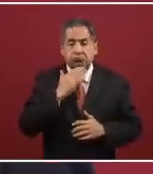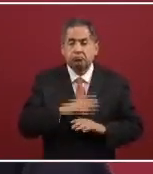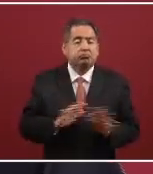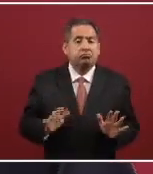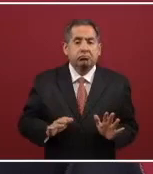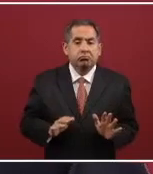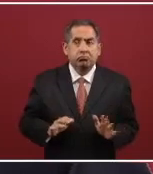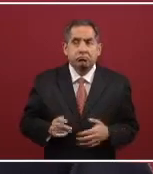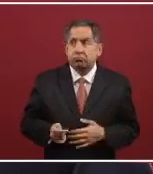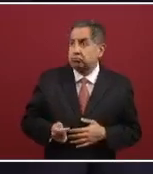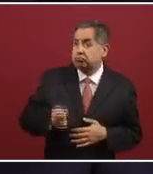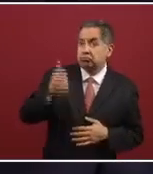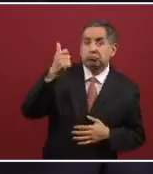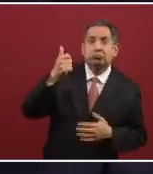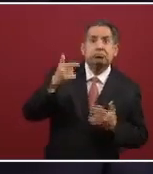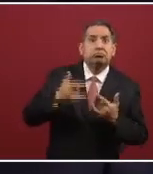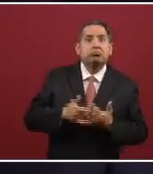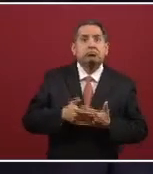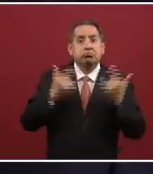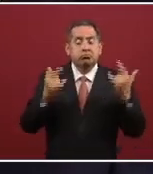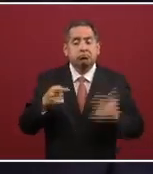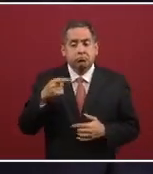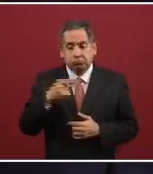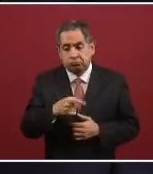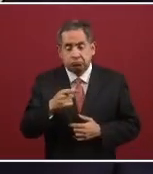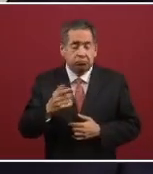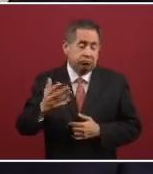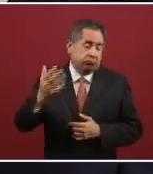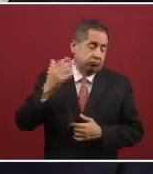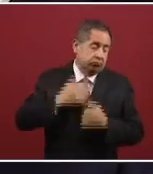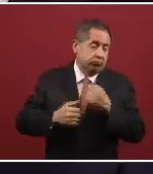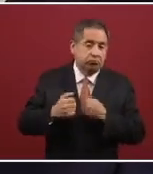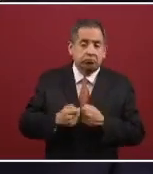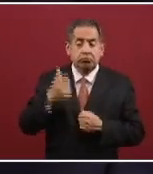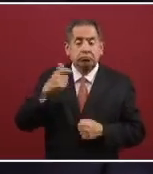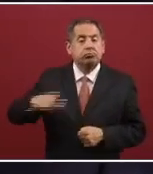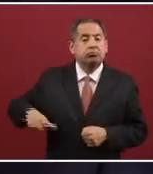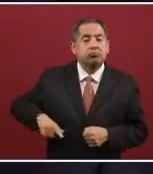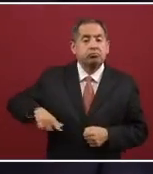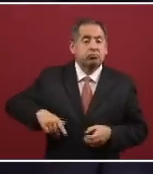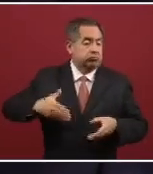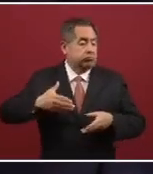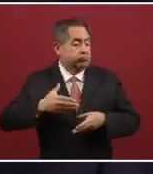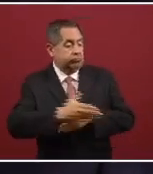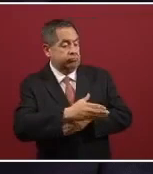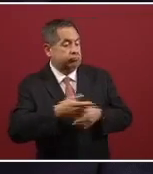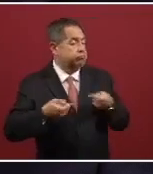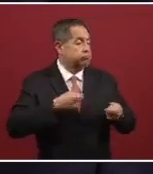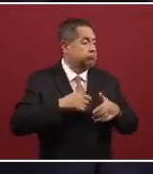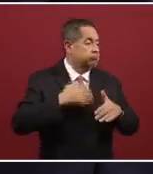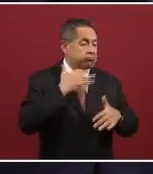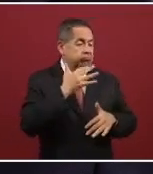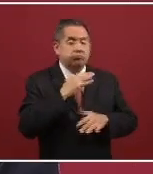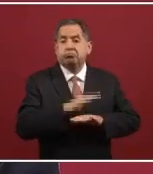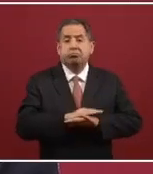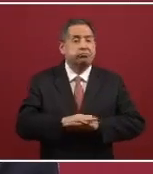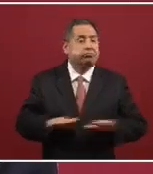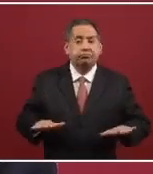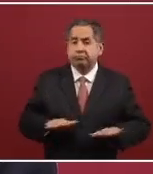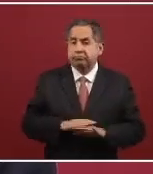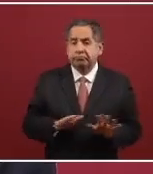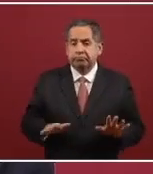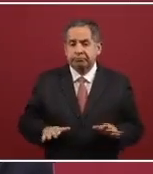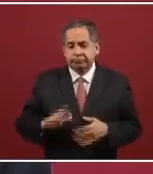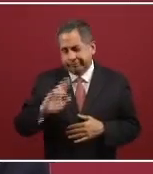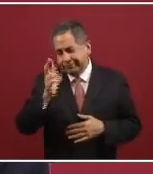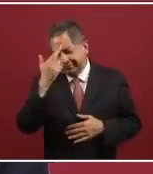por primera vez en mucho tiempo no interviniera el gobierno federal.